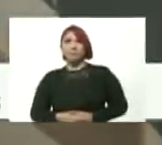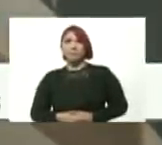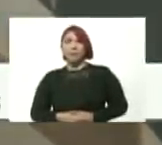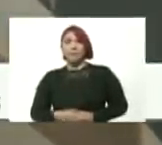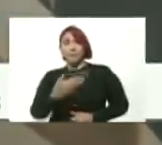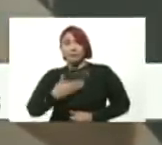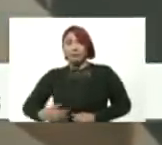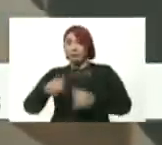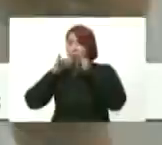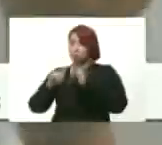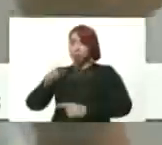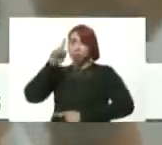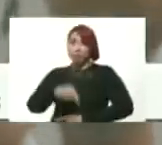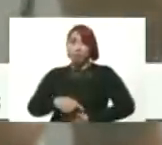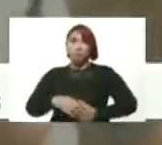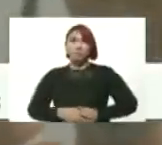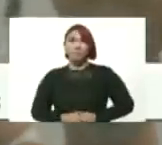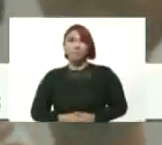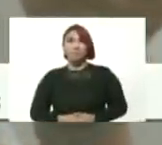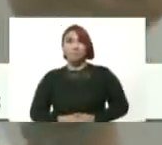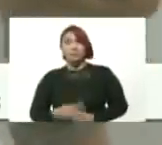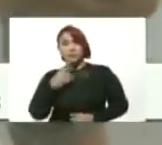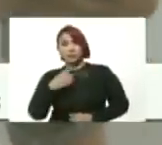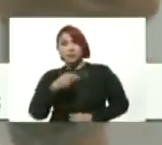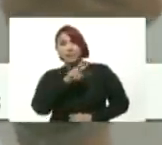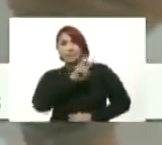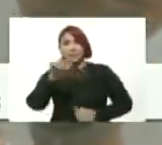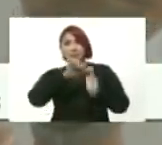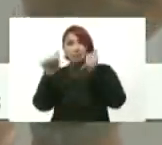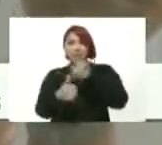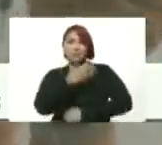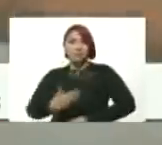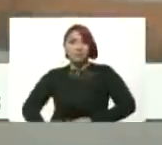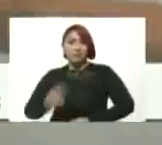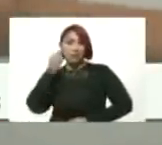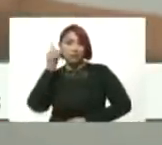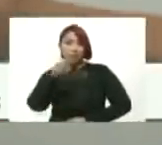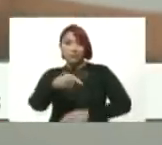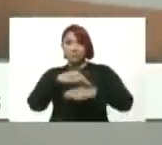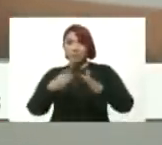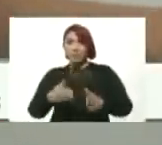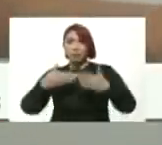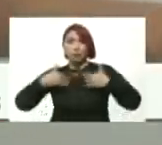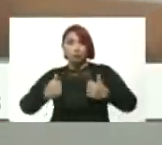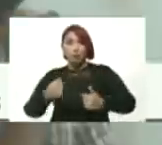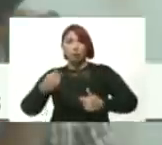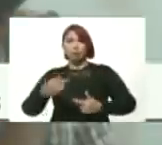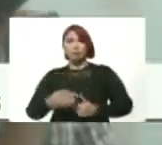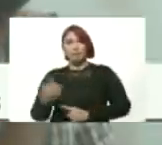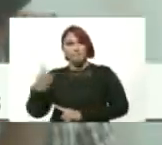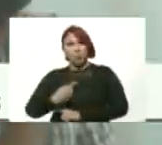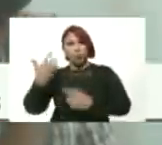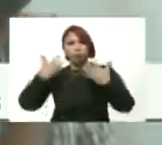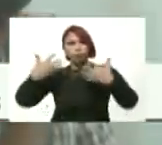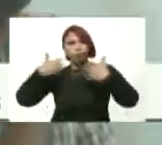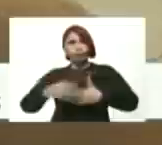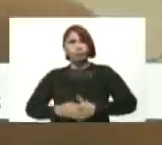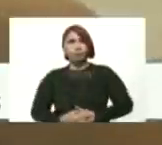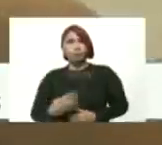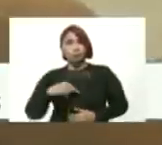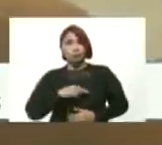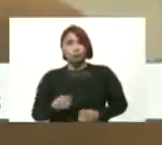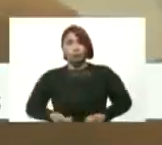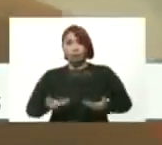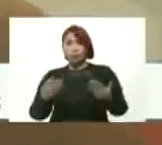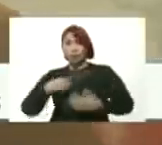usted daba hay que ratificar nuestra vicepresidente que nuestro ministro del poder popular también para la salud nos orientó vamos nosotros